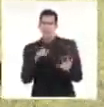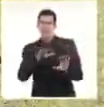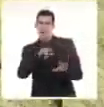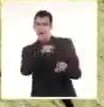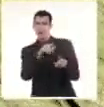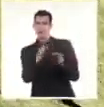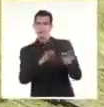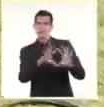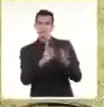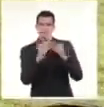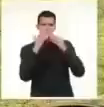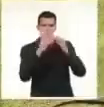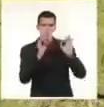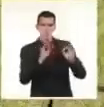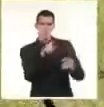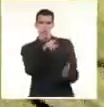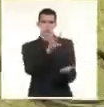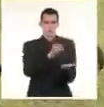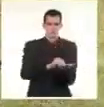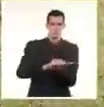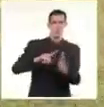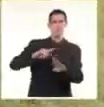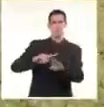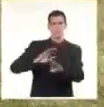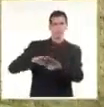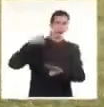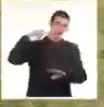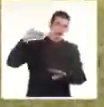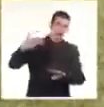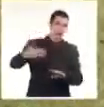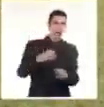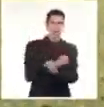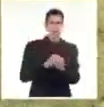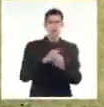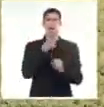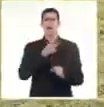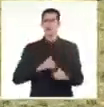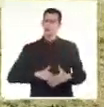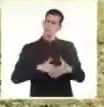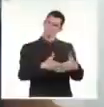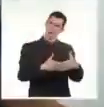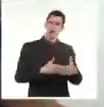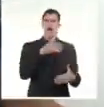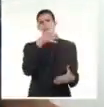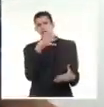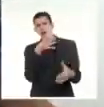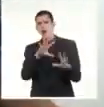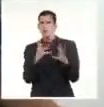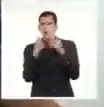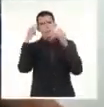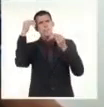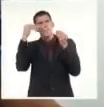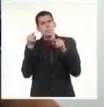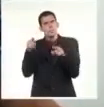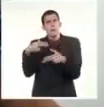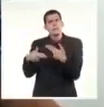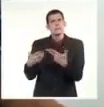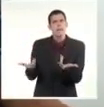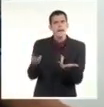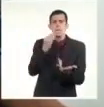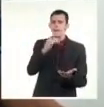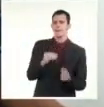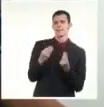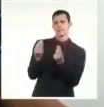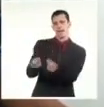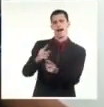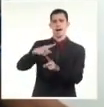la embarazada hasta el adulto mayor, como también otros eventos que a nivel nacional se vienen realizando y entre tantos eventos nacionales